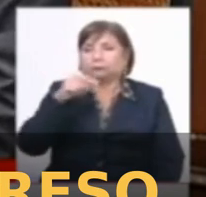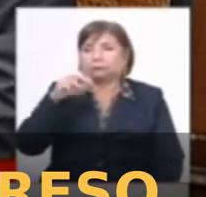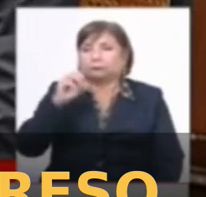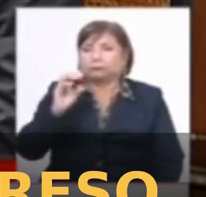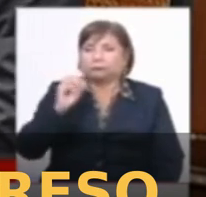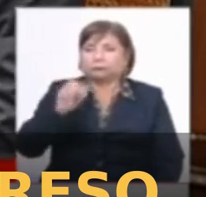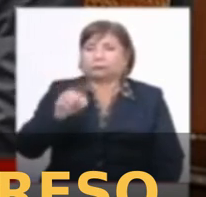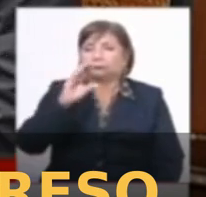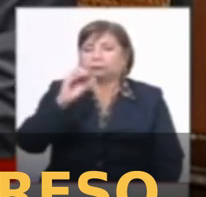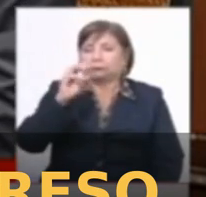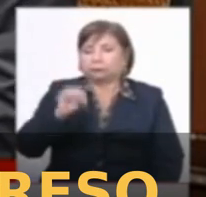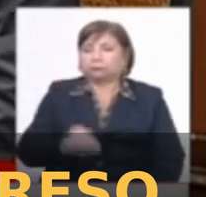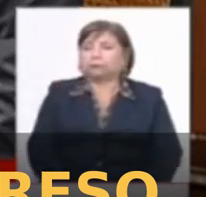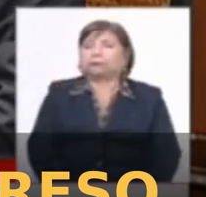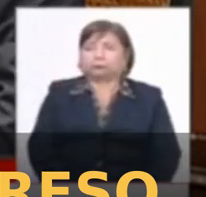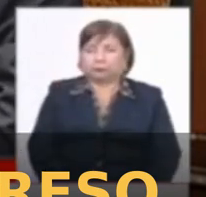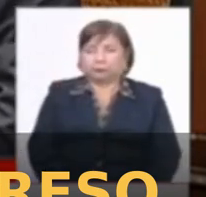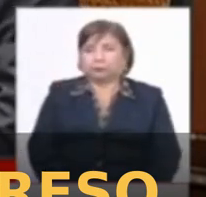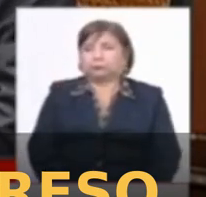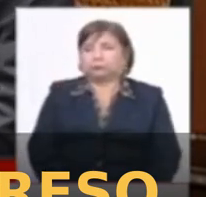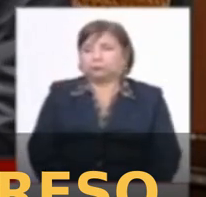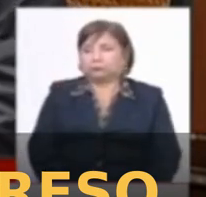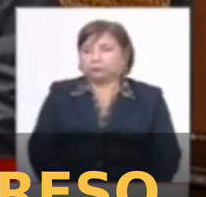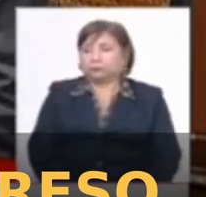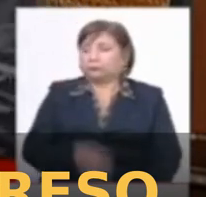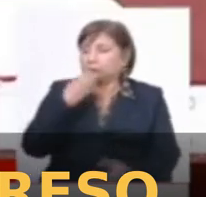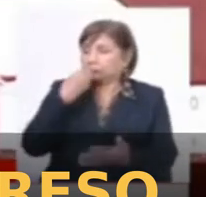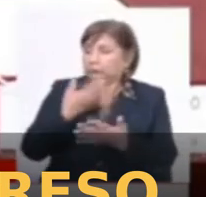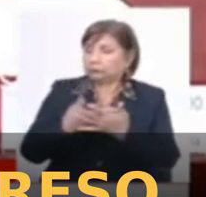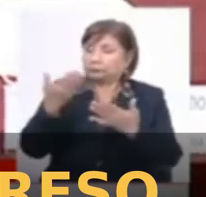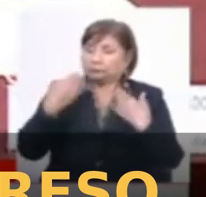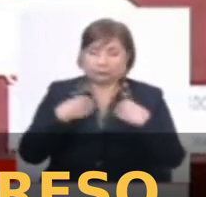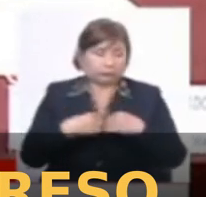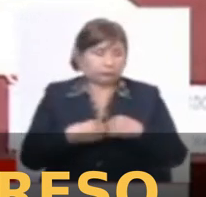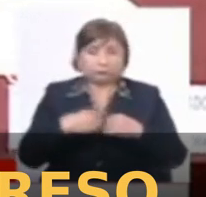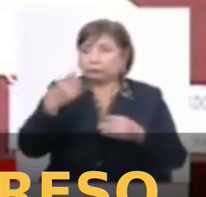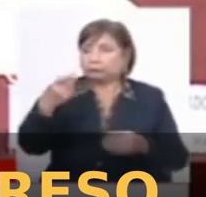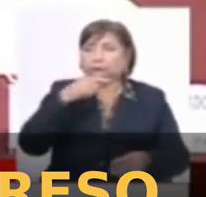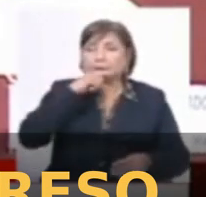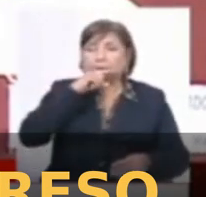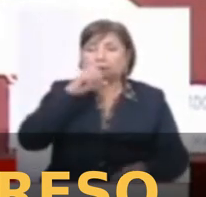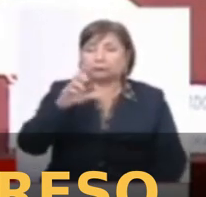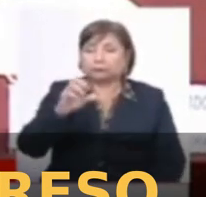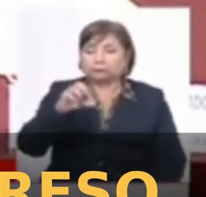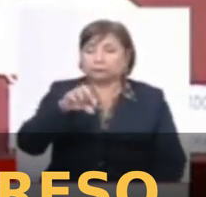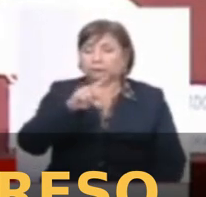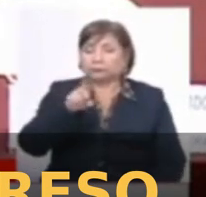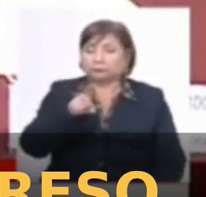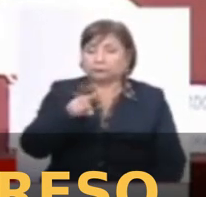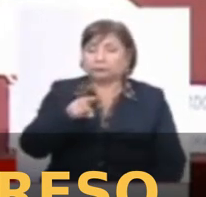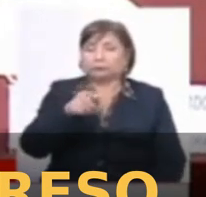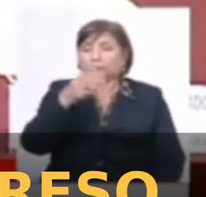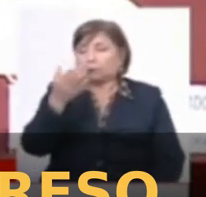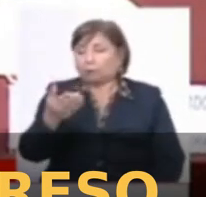nakazaki@snakazaki.com. Gracias. Gracias, señor abogado. Señora López Arredondo,